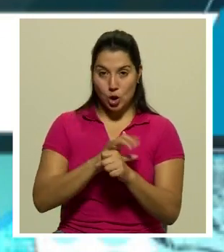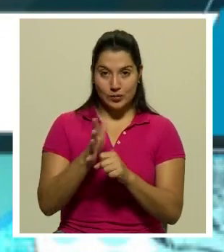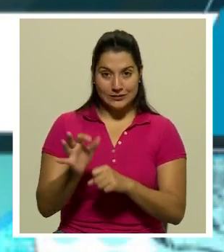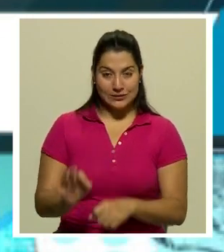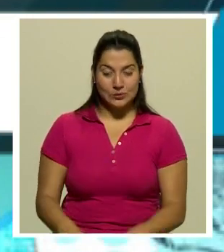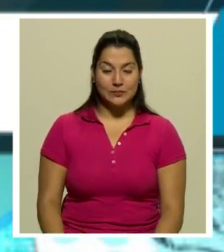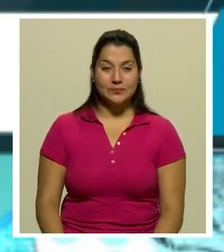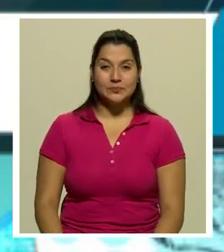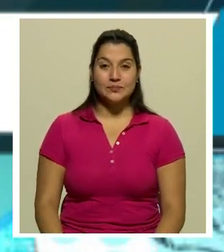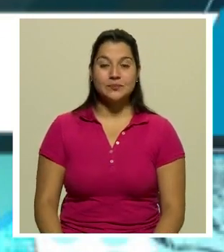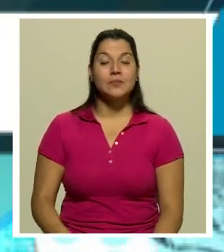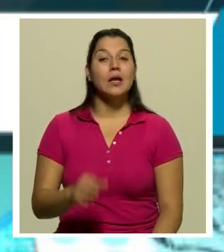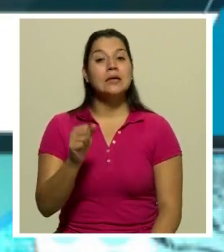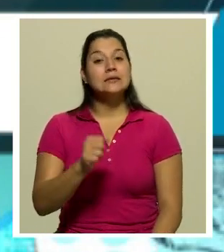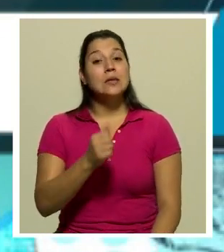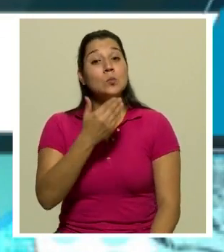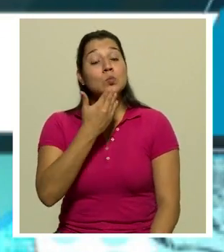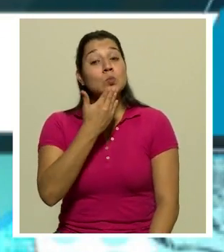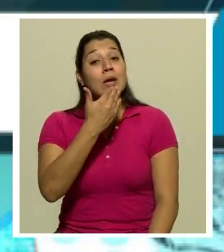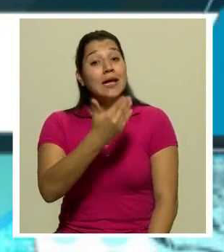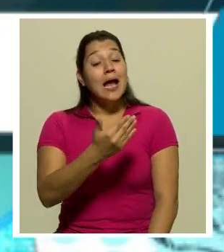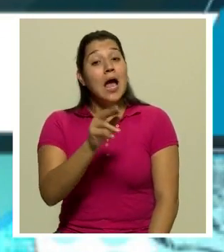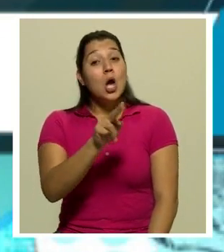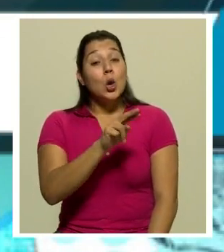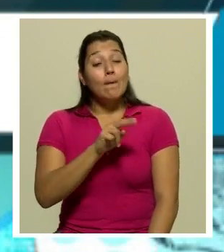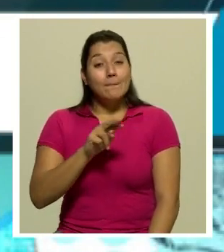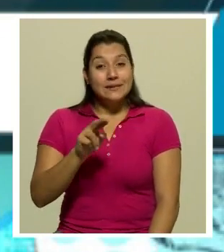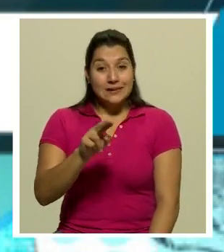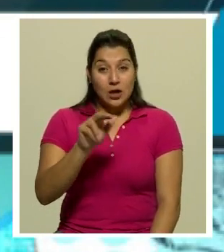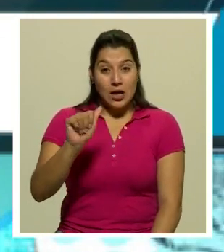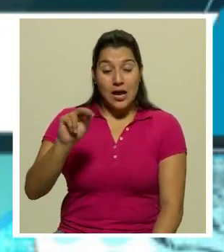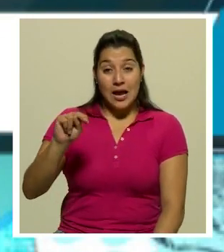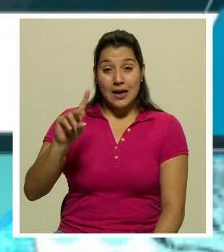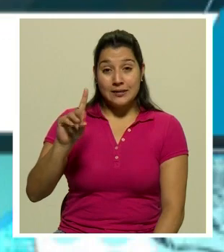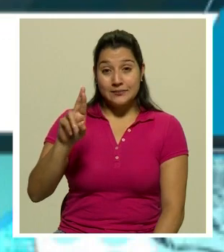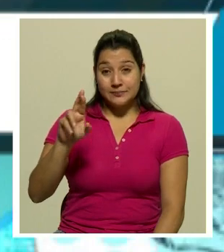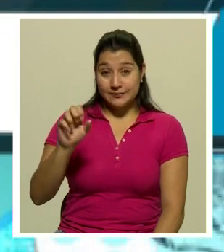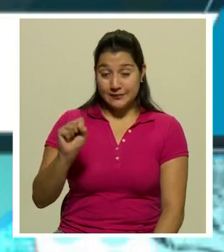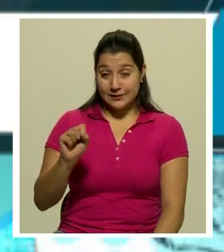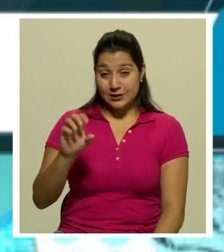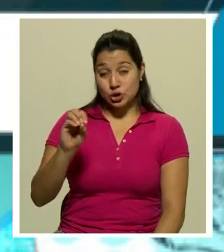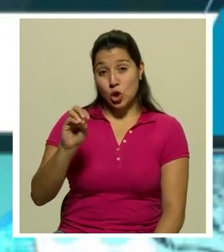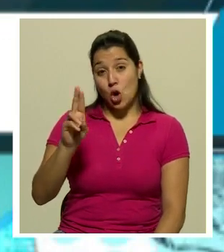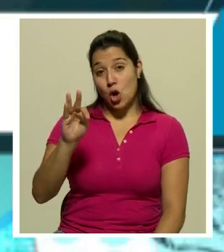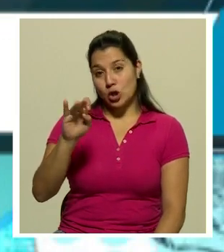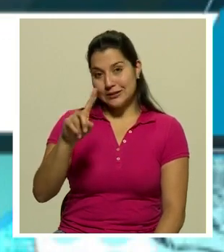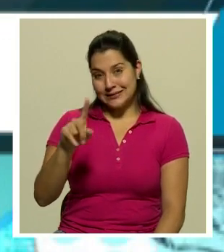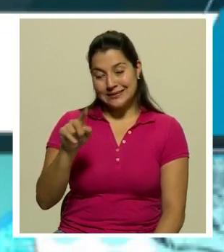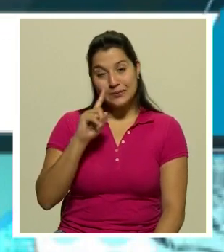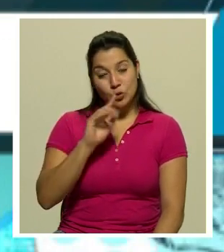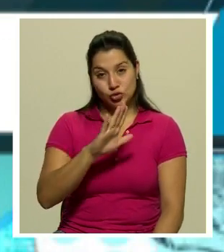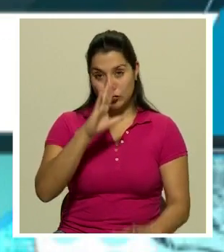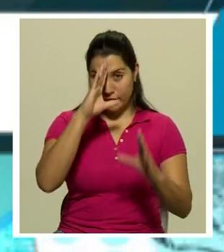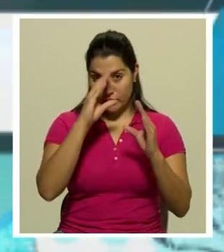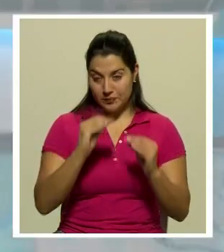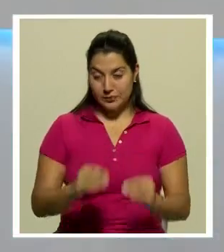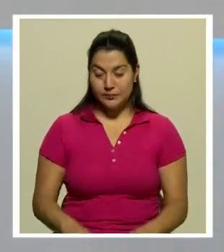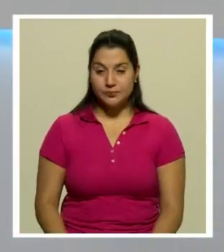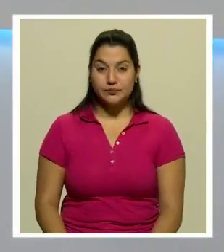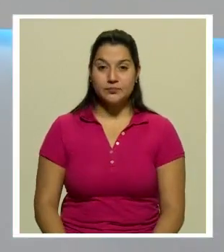Ernesto. Así es, muchas gracias a nuestro compañero Andrés Ortiz por estas informaciones de última